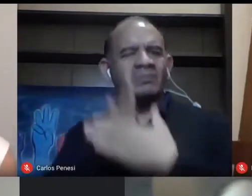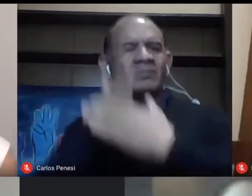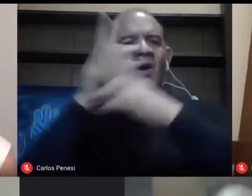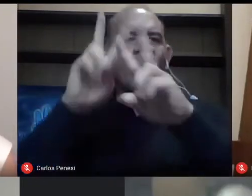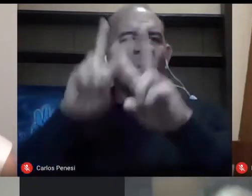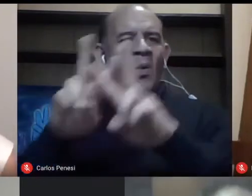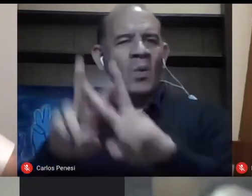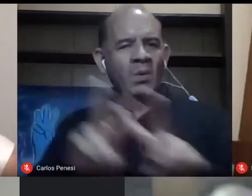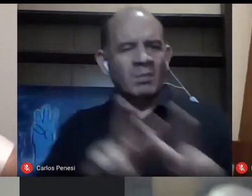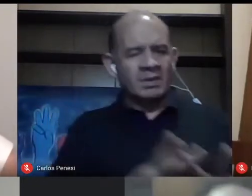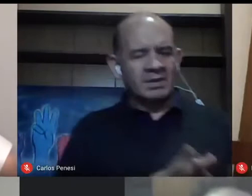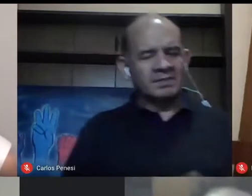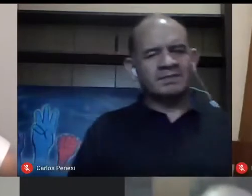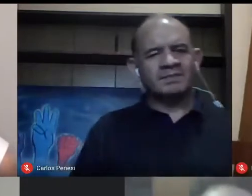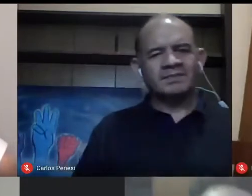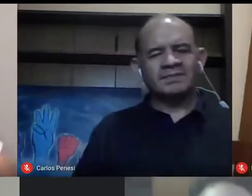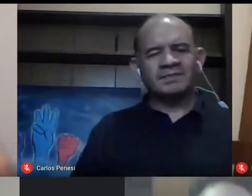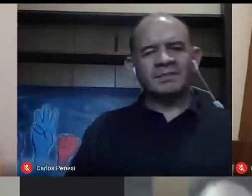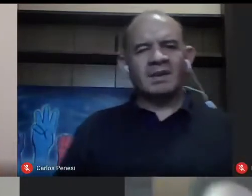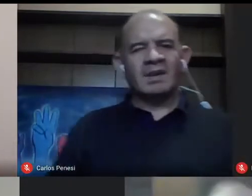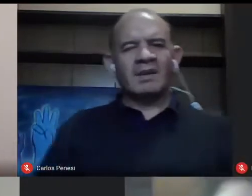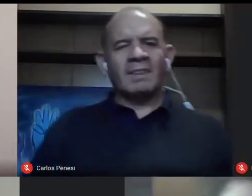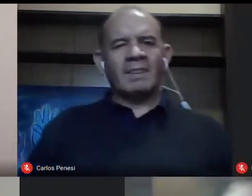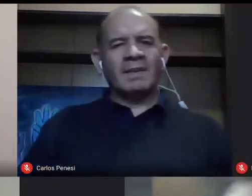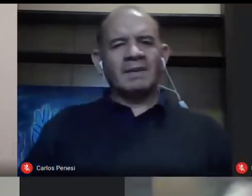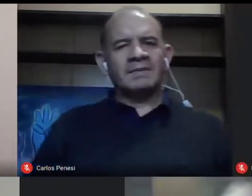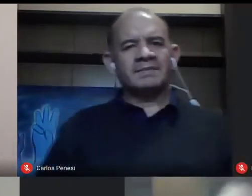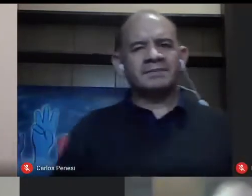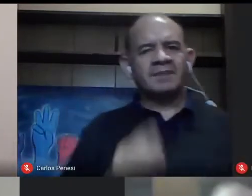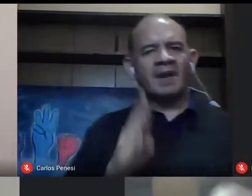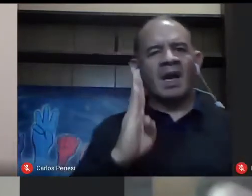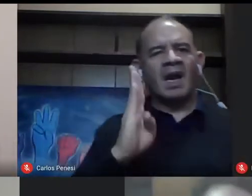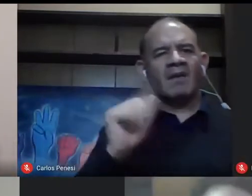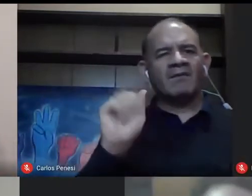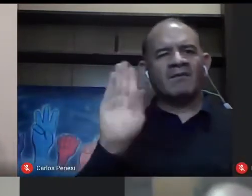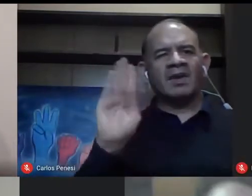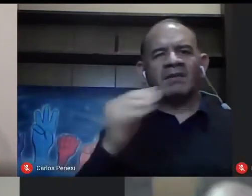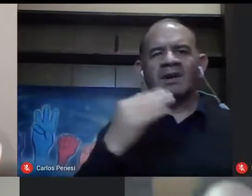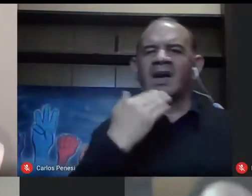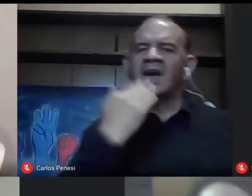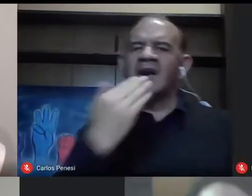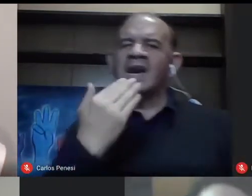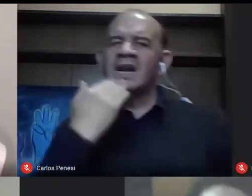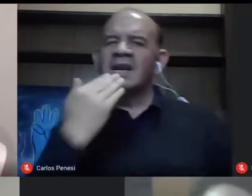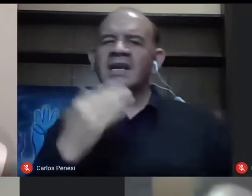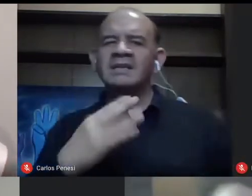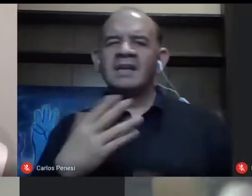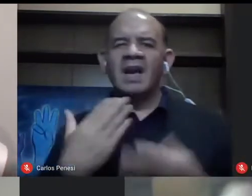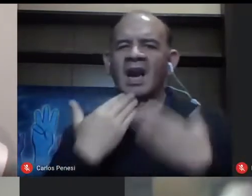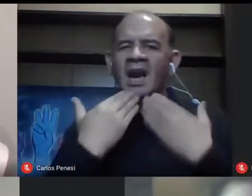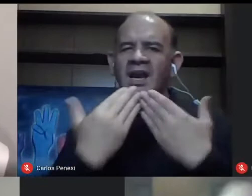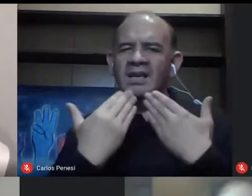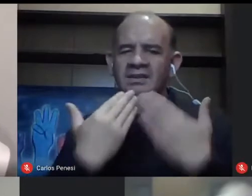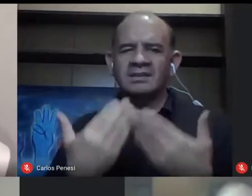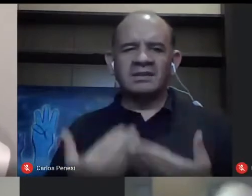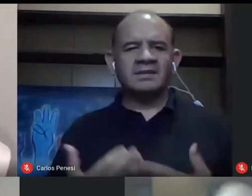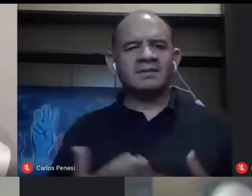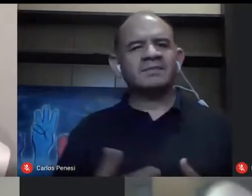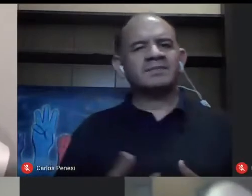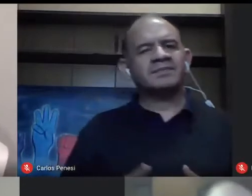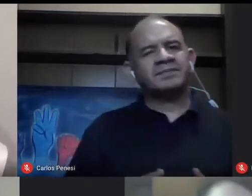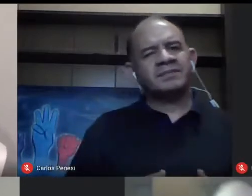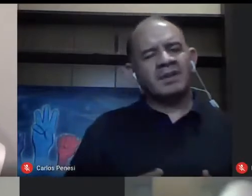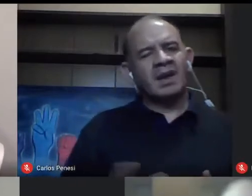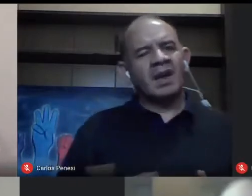Muchísimas gracias, Bárbara, muy claro. Muchas gracias por el compromiso de la biblioteca en tu nombre. Y bueno, estábamos entonces dando